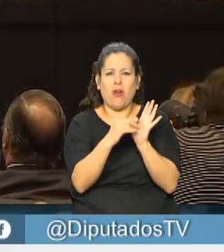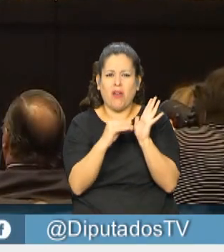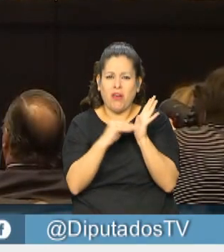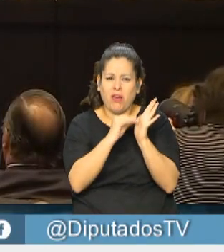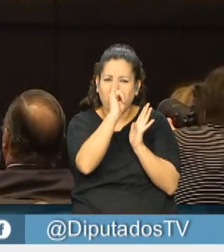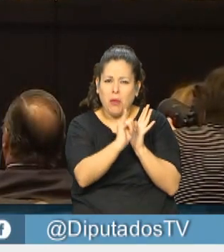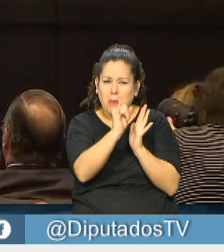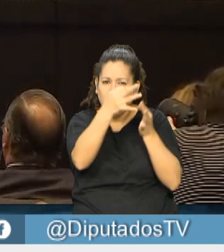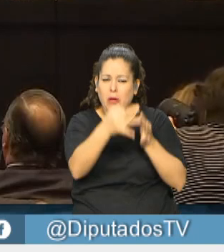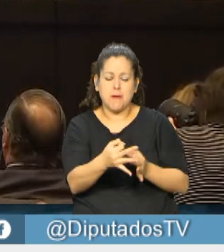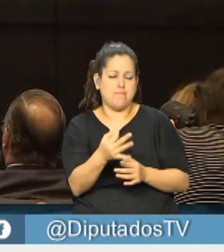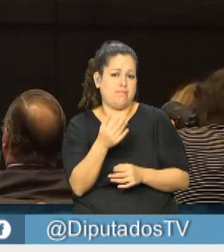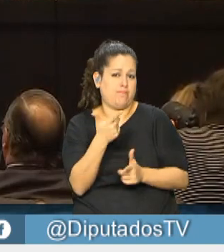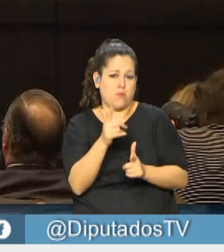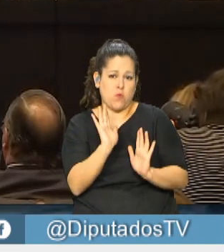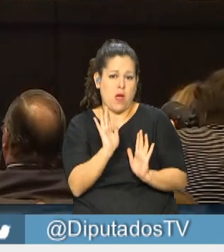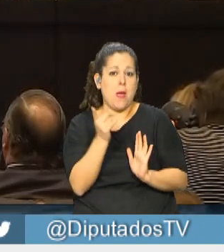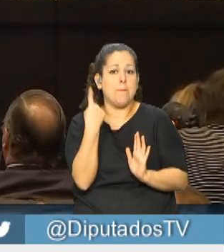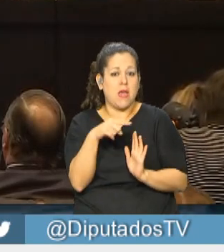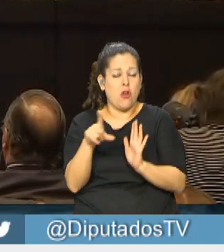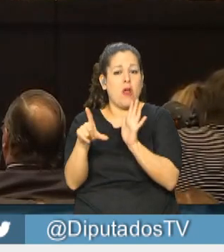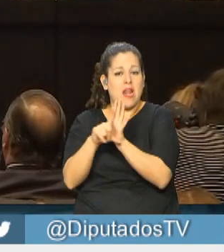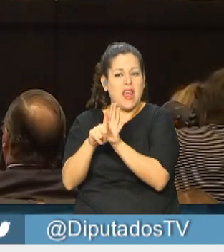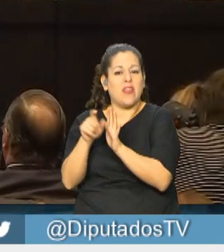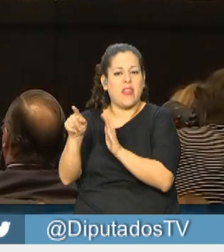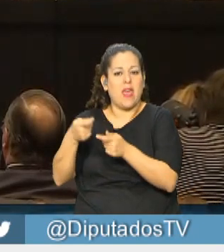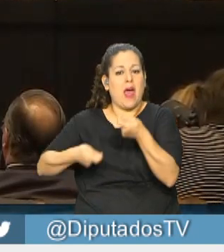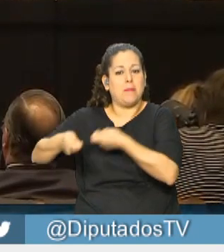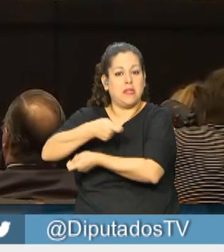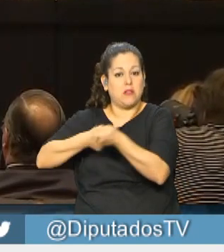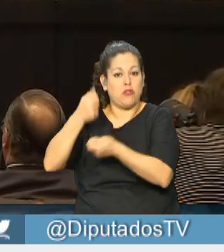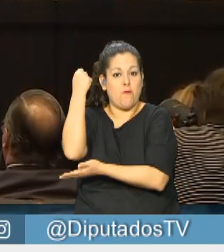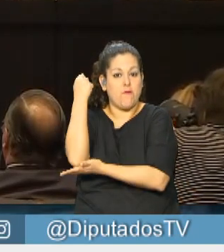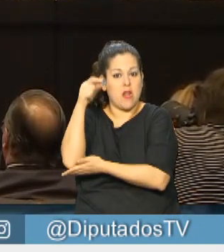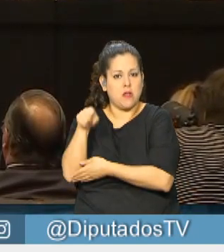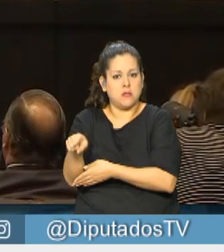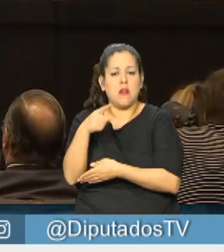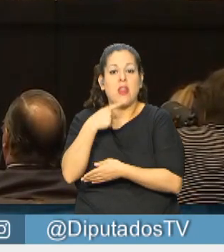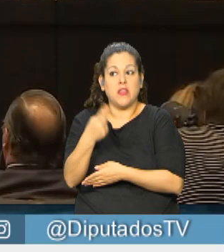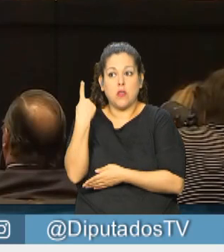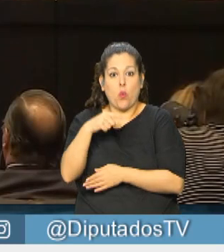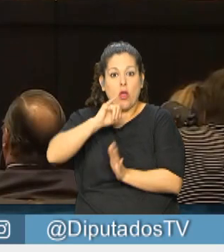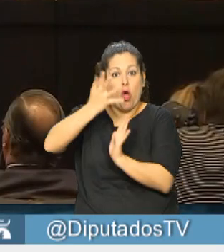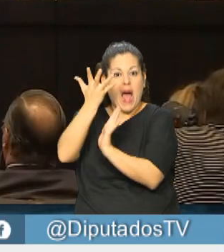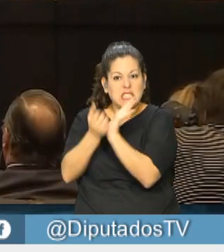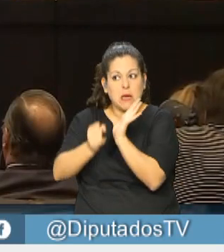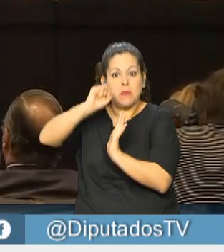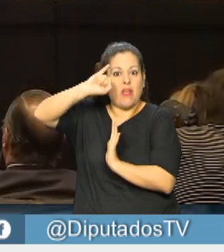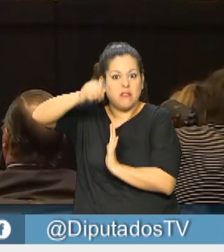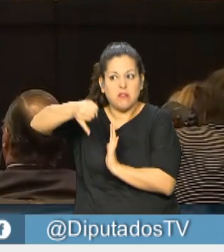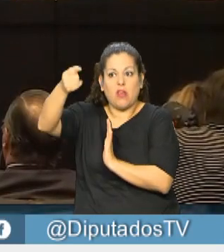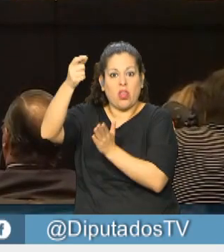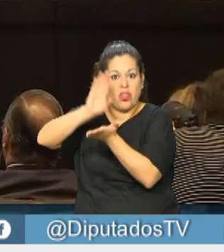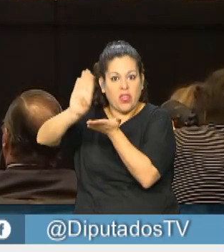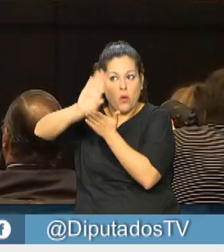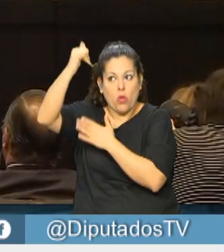como decía bien usted, en la ley de administración financiera está muy claro, a ver, con respecto a contraer la deuda tiene que venir al Congreso,